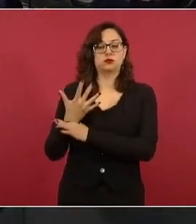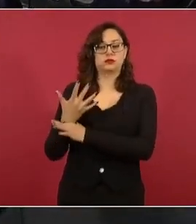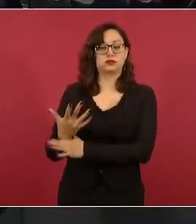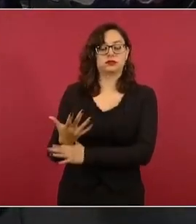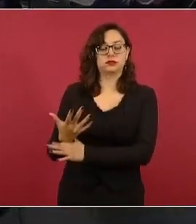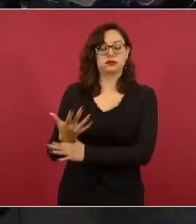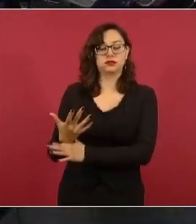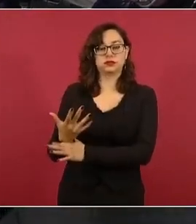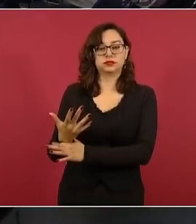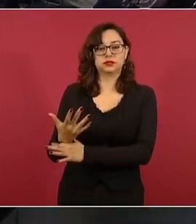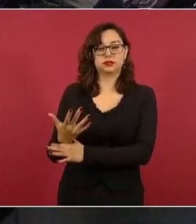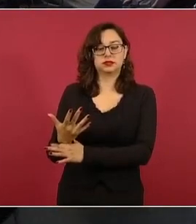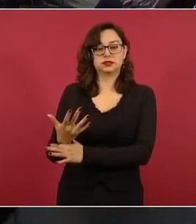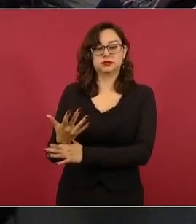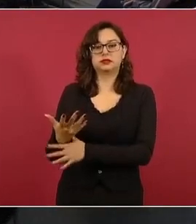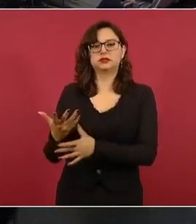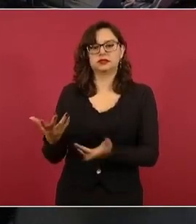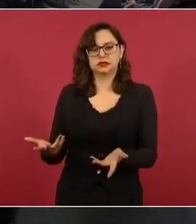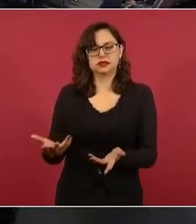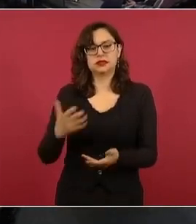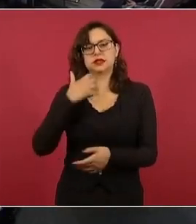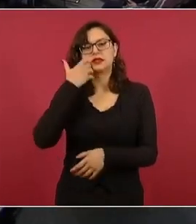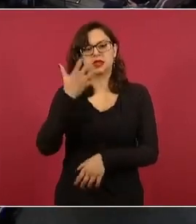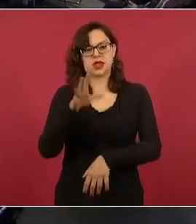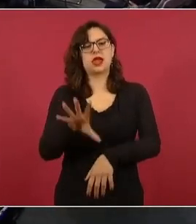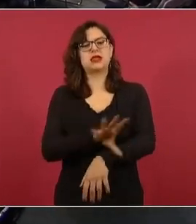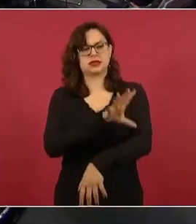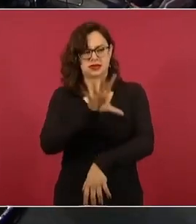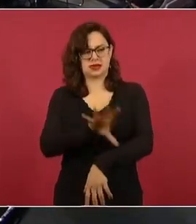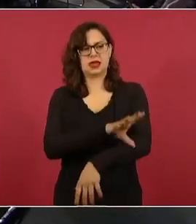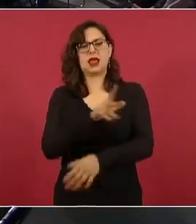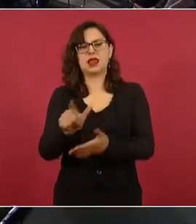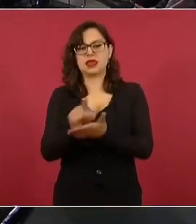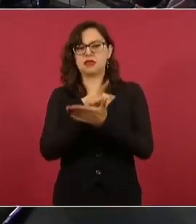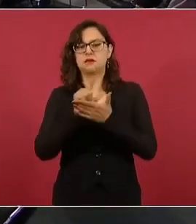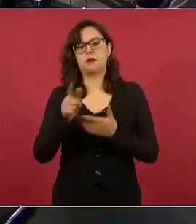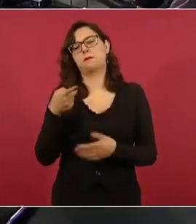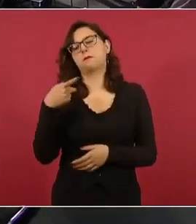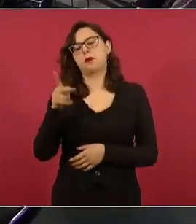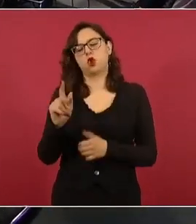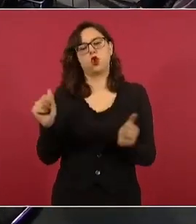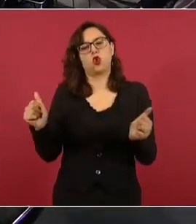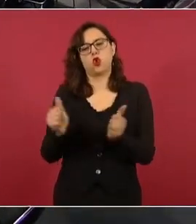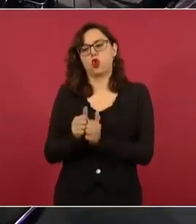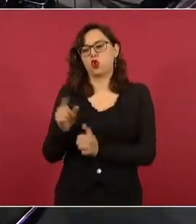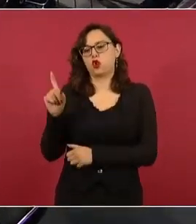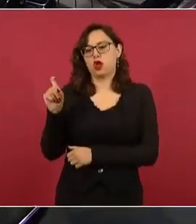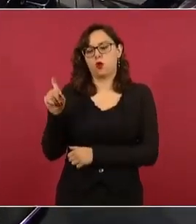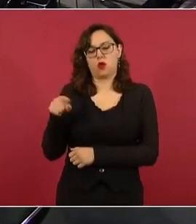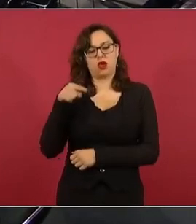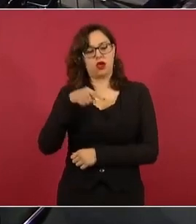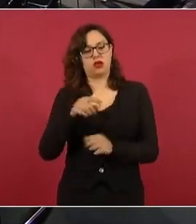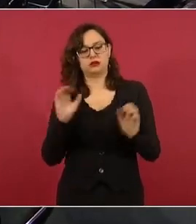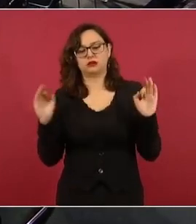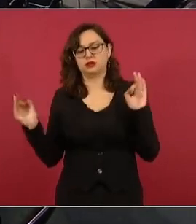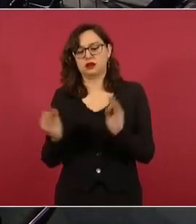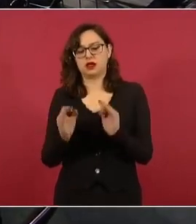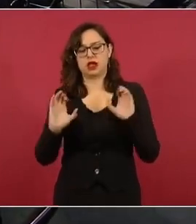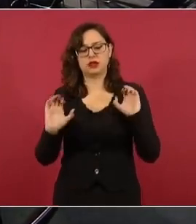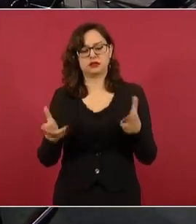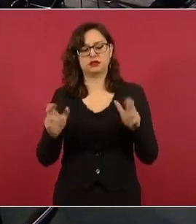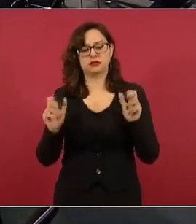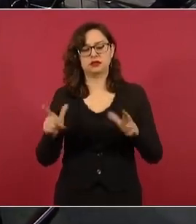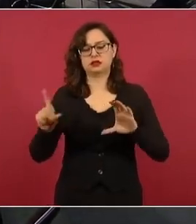gustaría tener energía renovable, pero de las hidroeléctricas que están en Chiapas, o